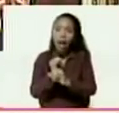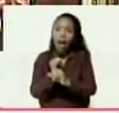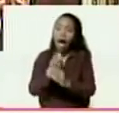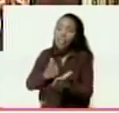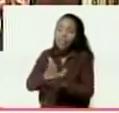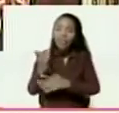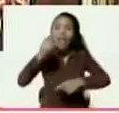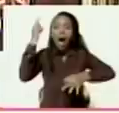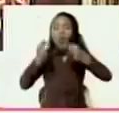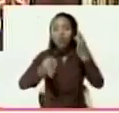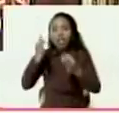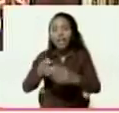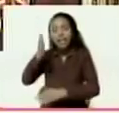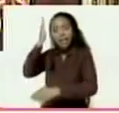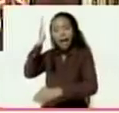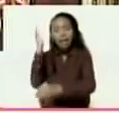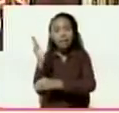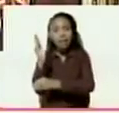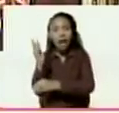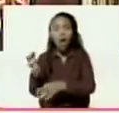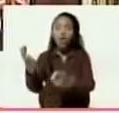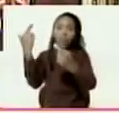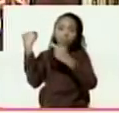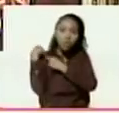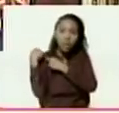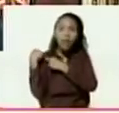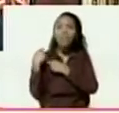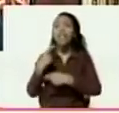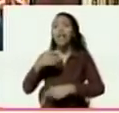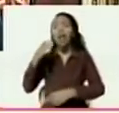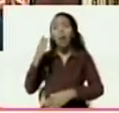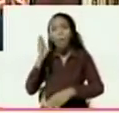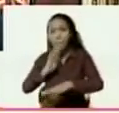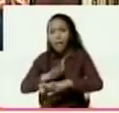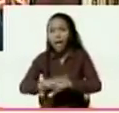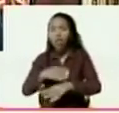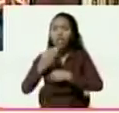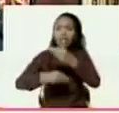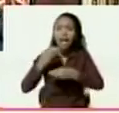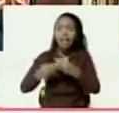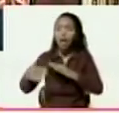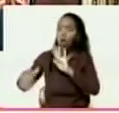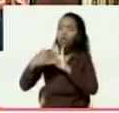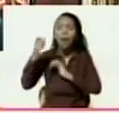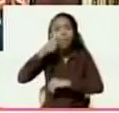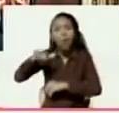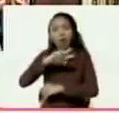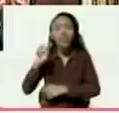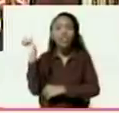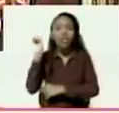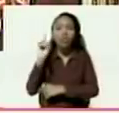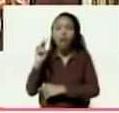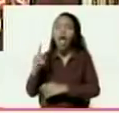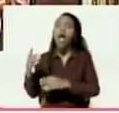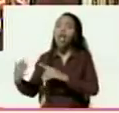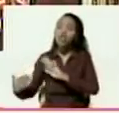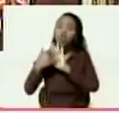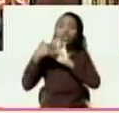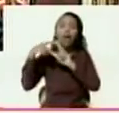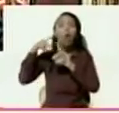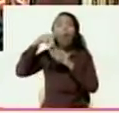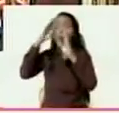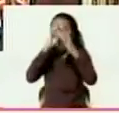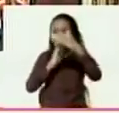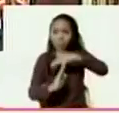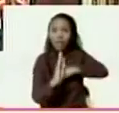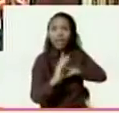la justicia y se castigue a los responsables de los crímenes que se cometen contra el pueblo de Venezuela, contra los humildes. Y lo pido